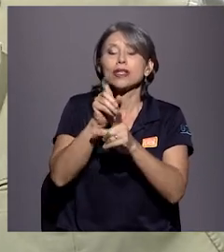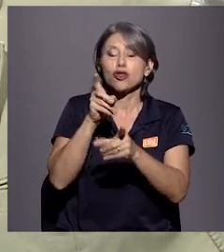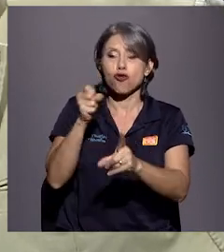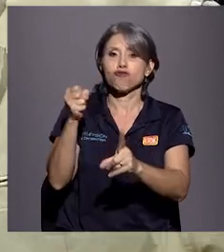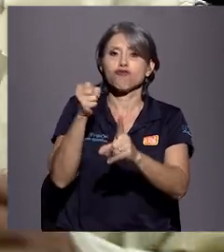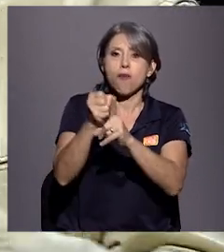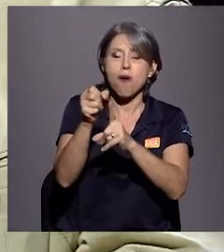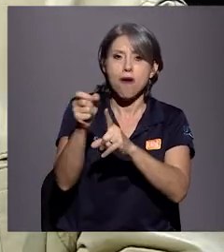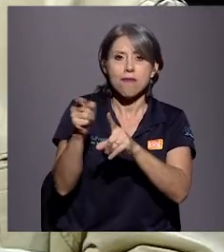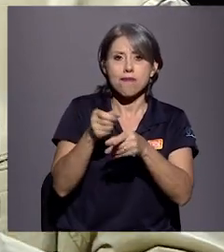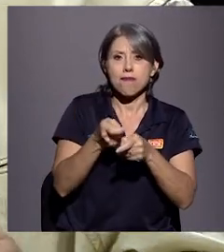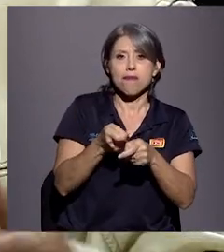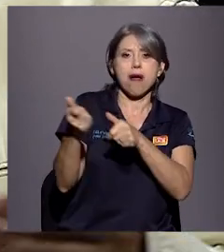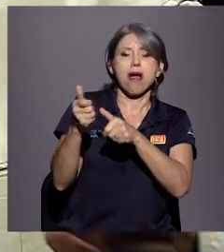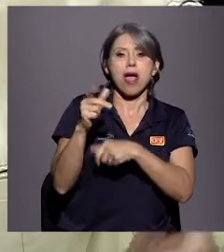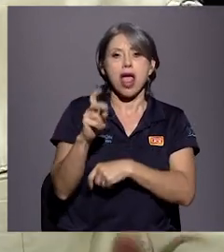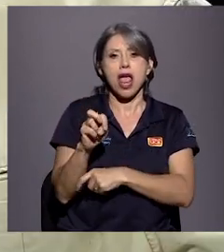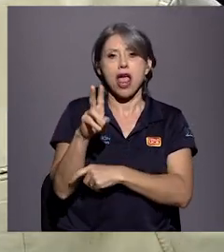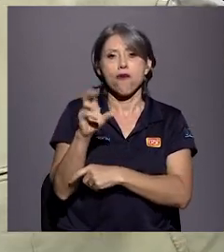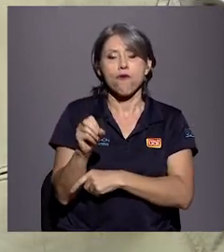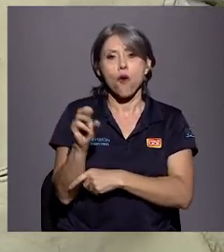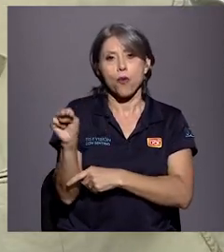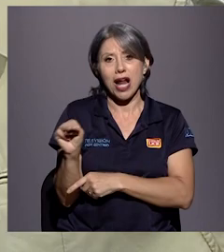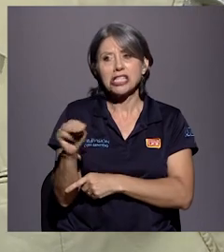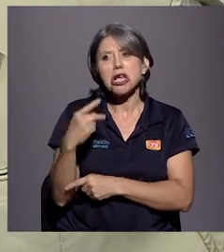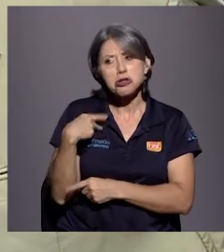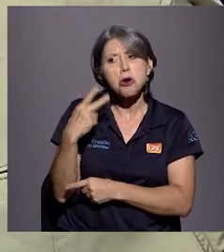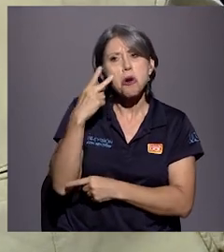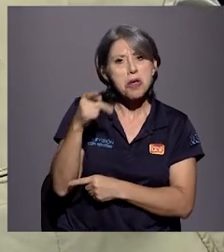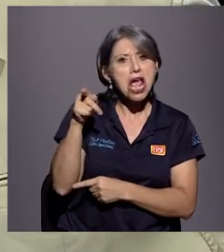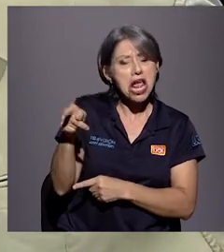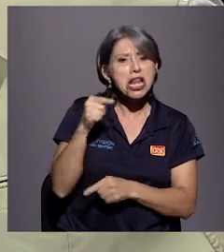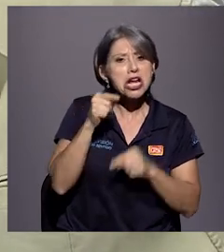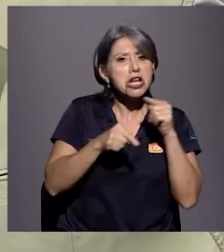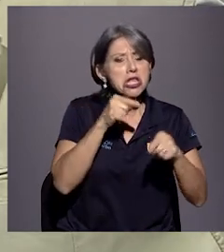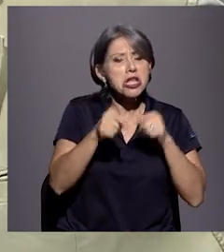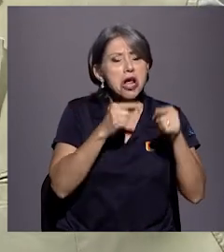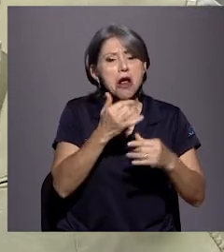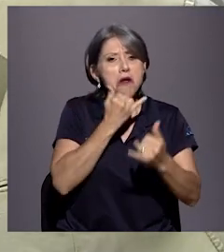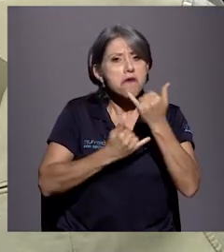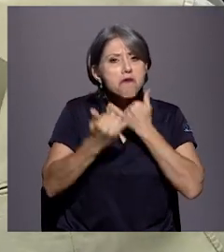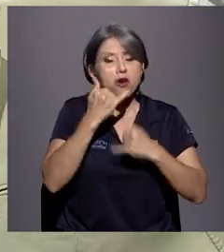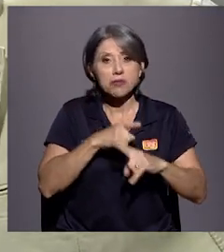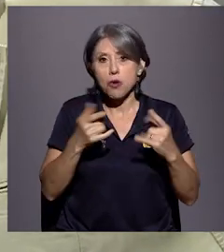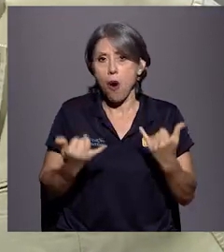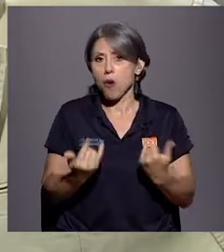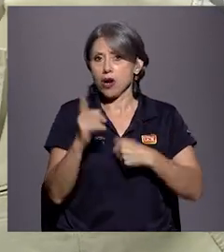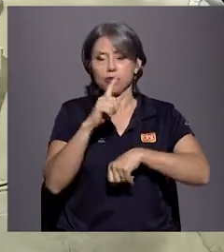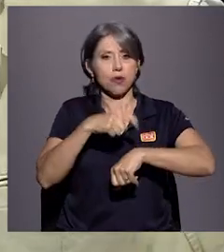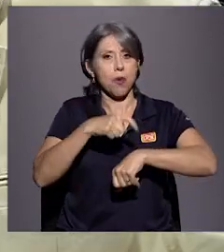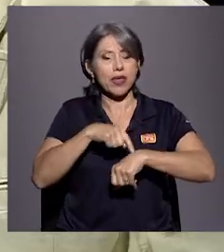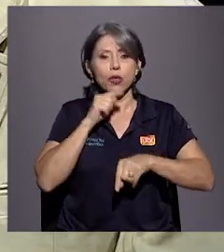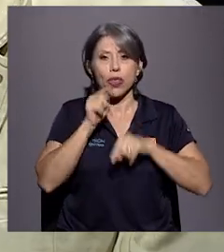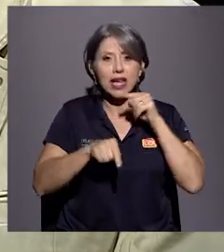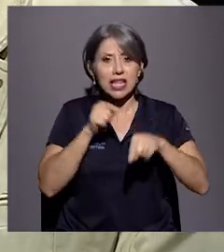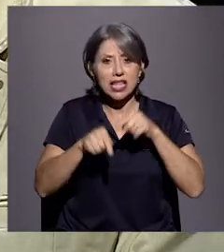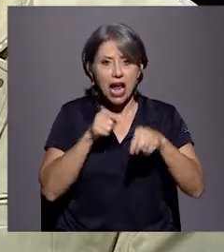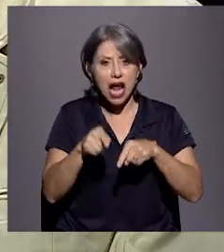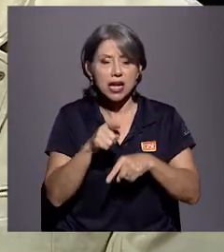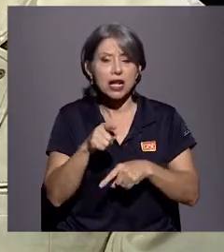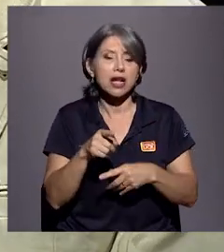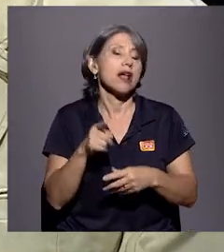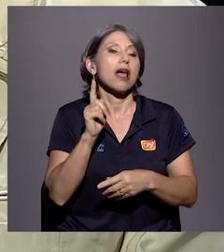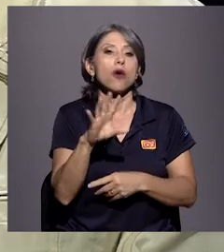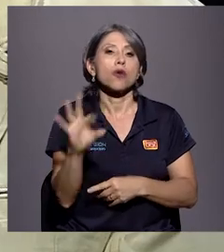Morales. Yo lo he criticado muchas veces por algunos errores, pero en este momento no es el momento de criticar en una